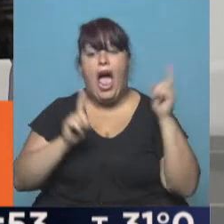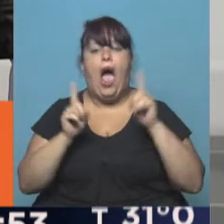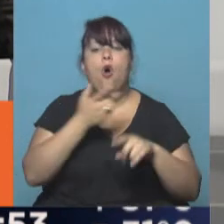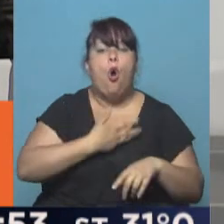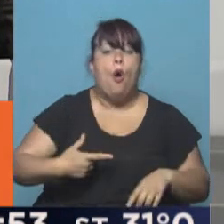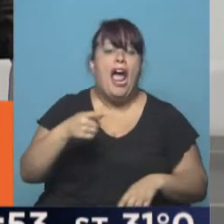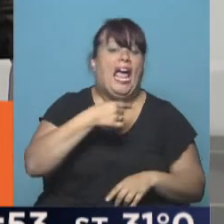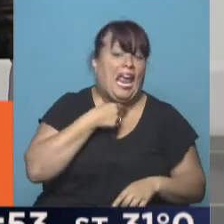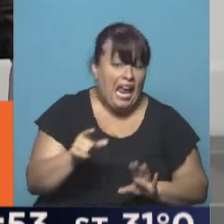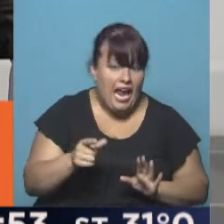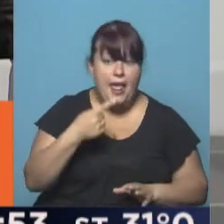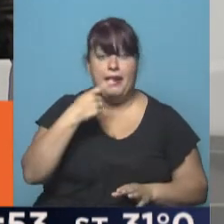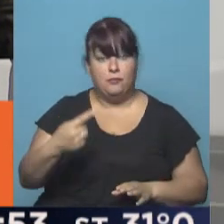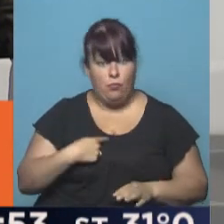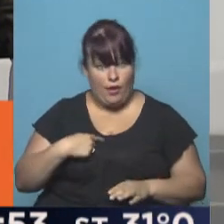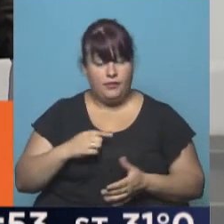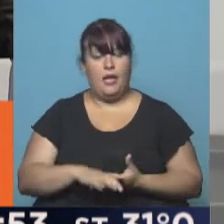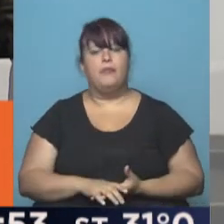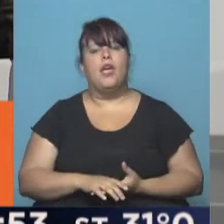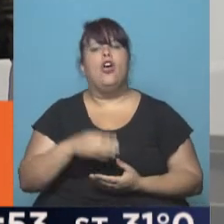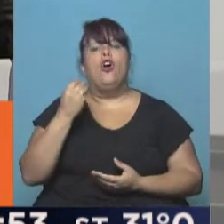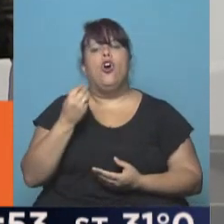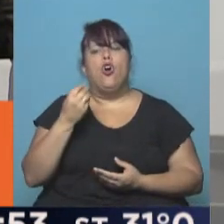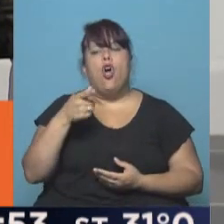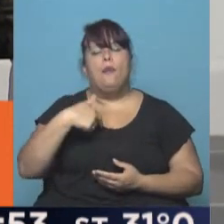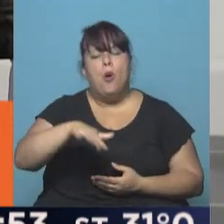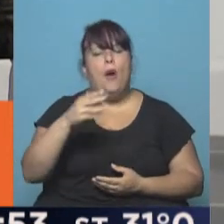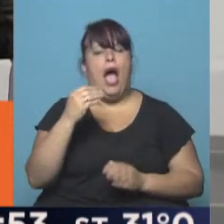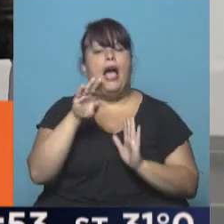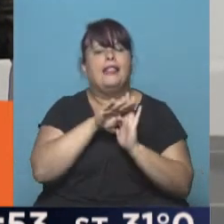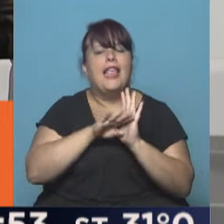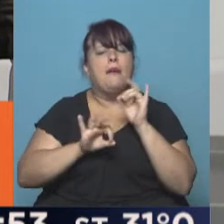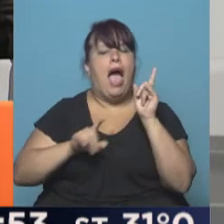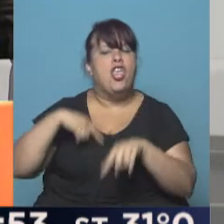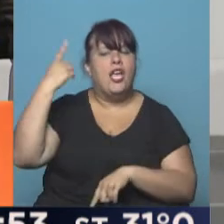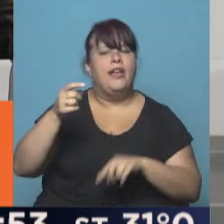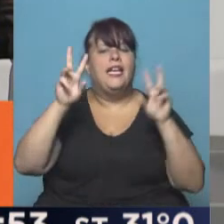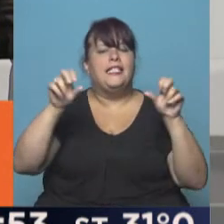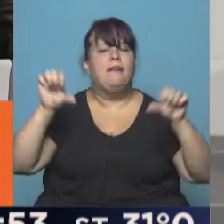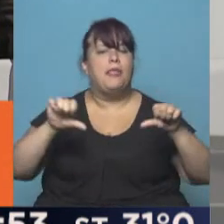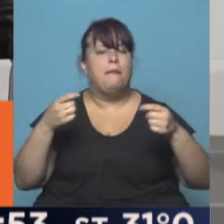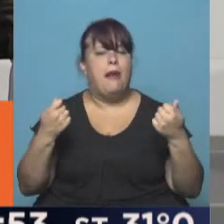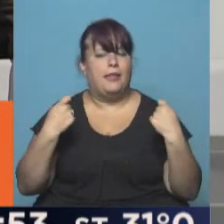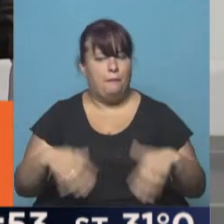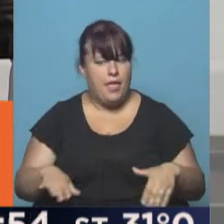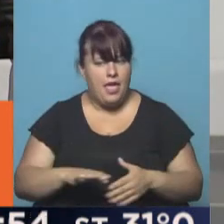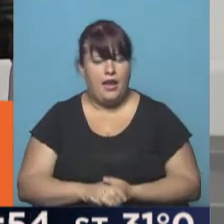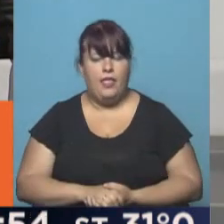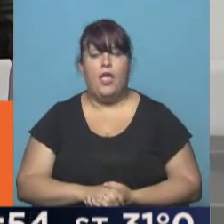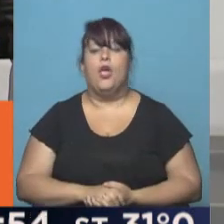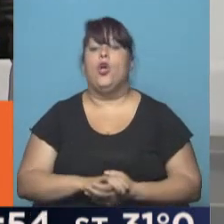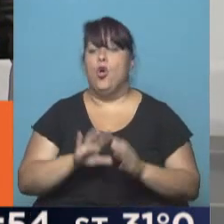que quiera responder, ¿en qué lugar van a poner en la agenda el año que viene el tema del déficit fiscal?